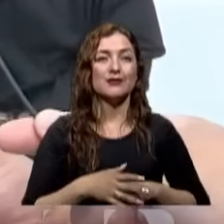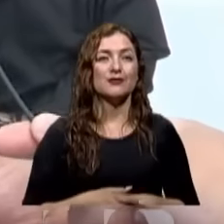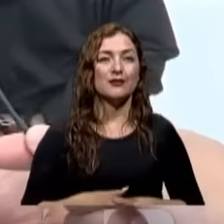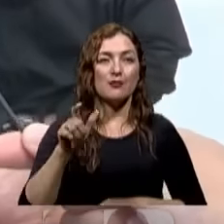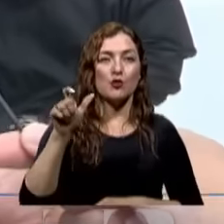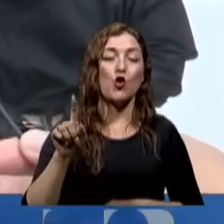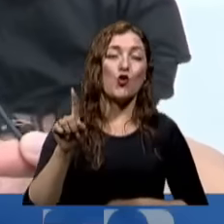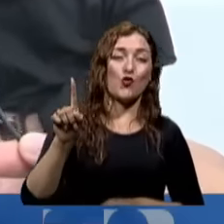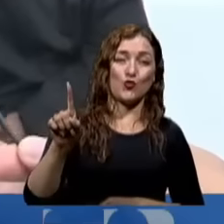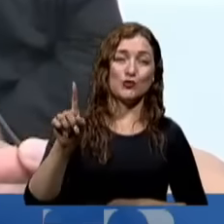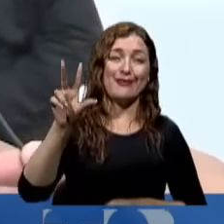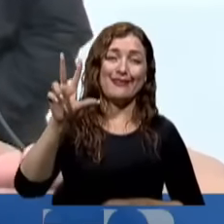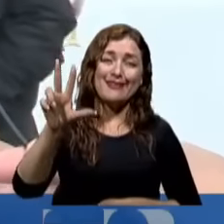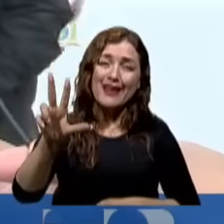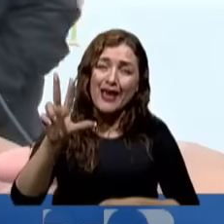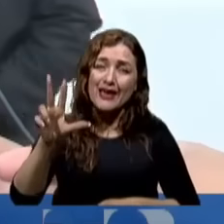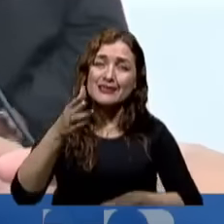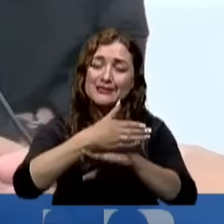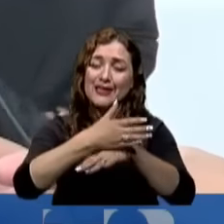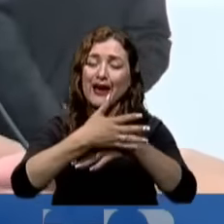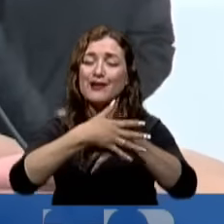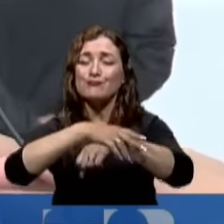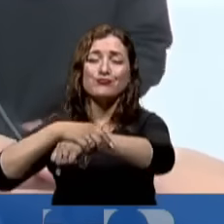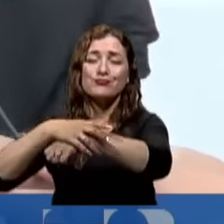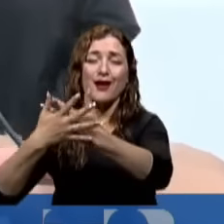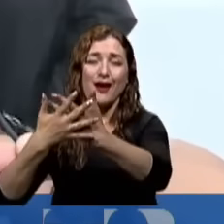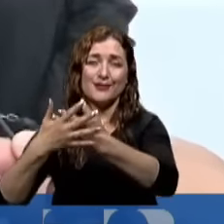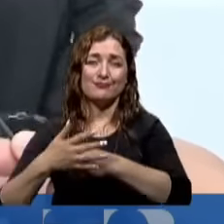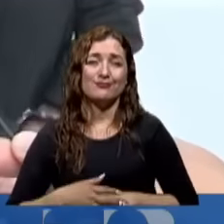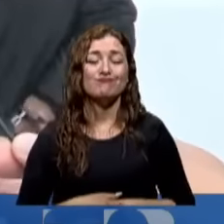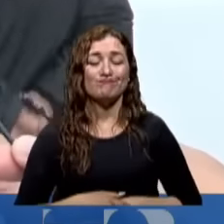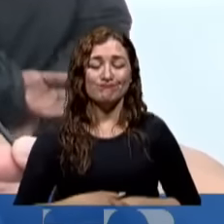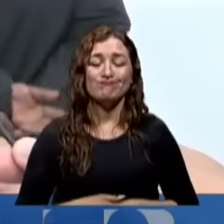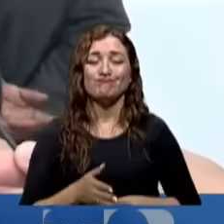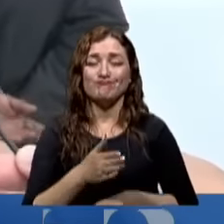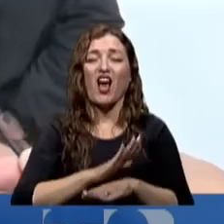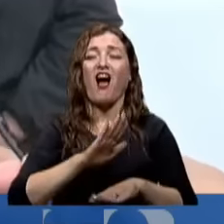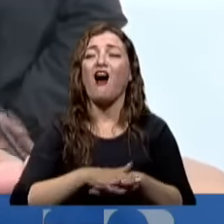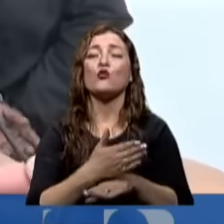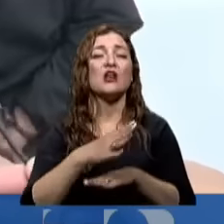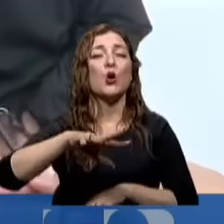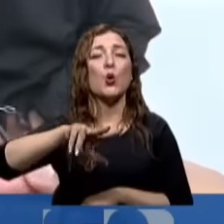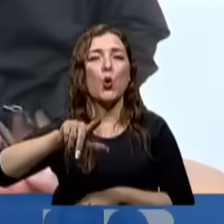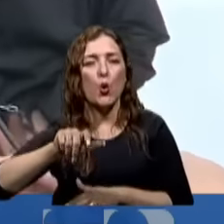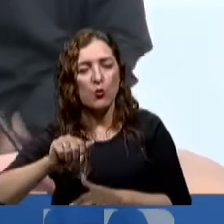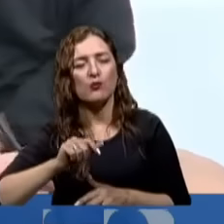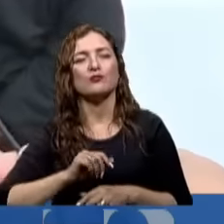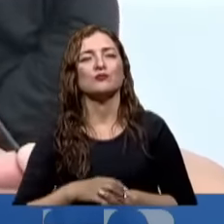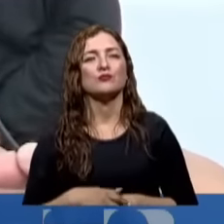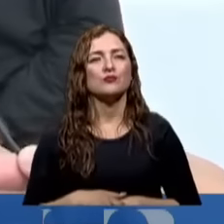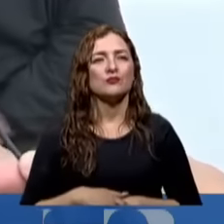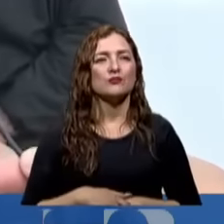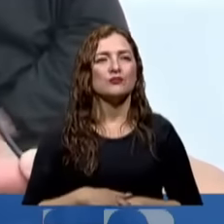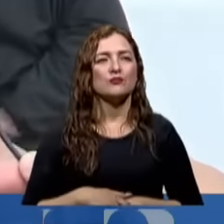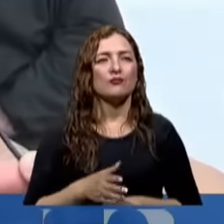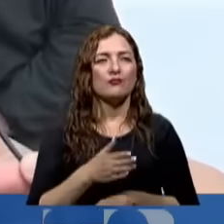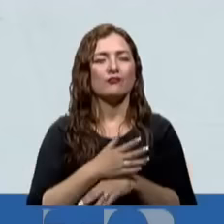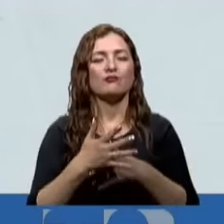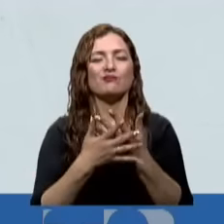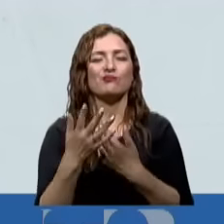de ellos cuentan con 3 detenciones anteriormente por robo. Ellos sí cuentan con